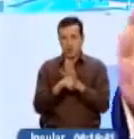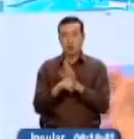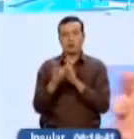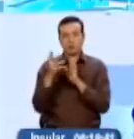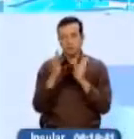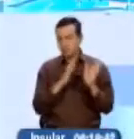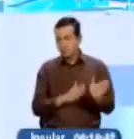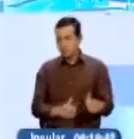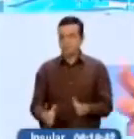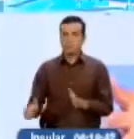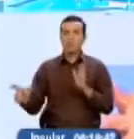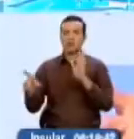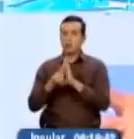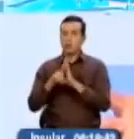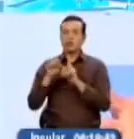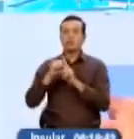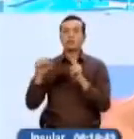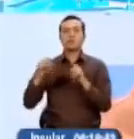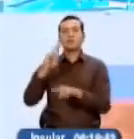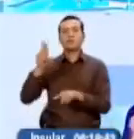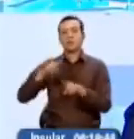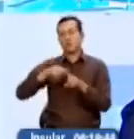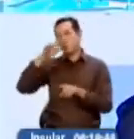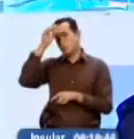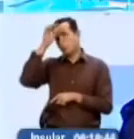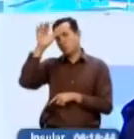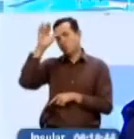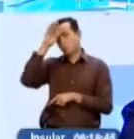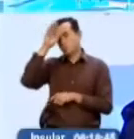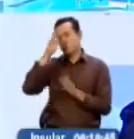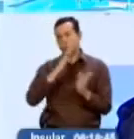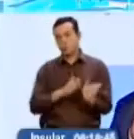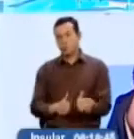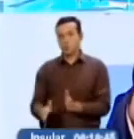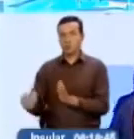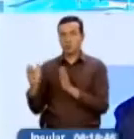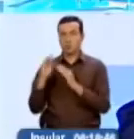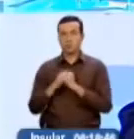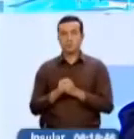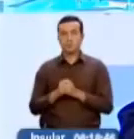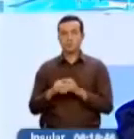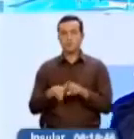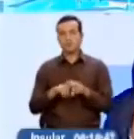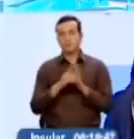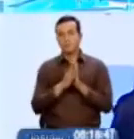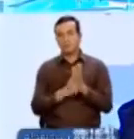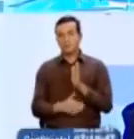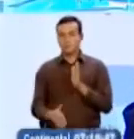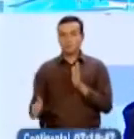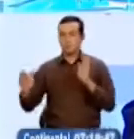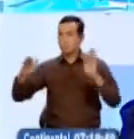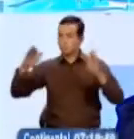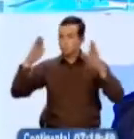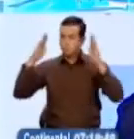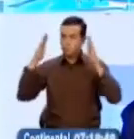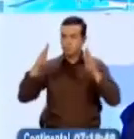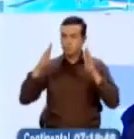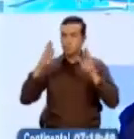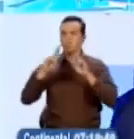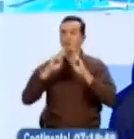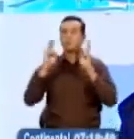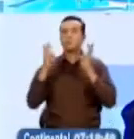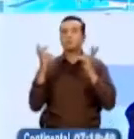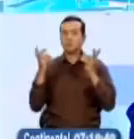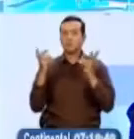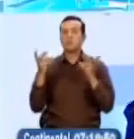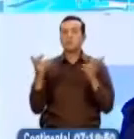organizado el sistema nacional de cultura ha puesto énfasis tiene énfasis en lo que